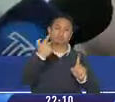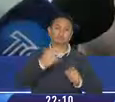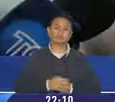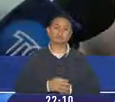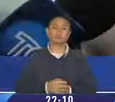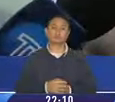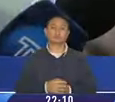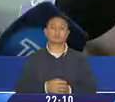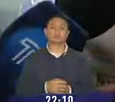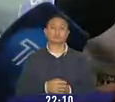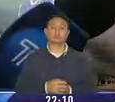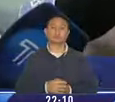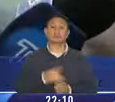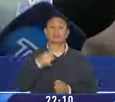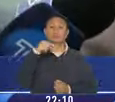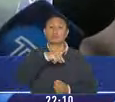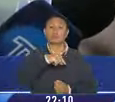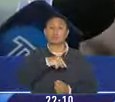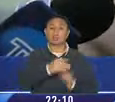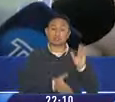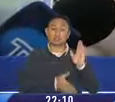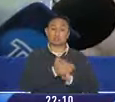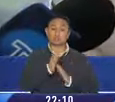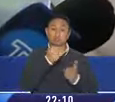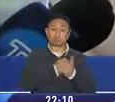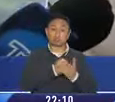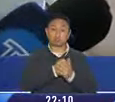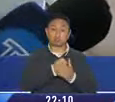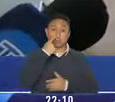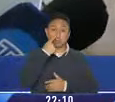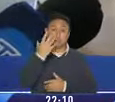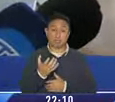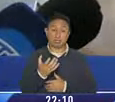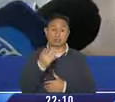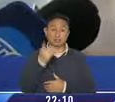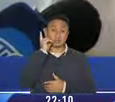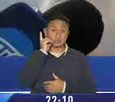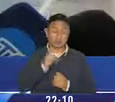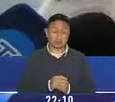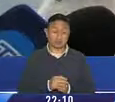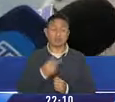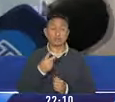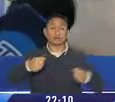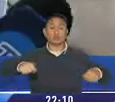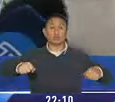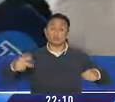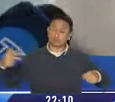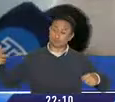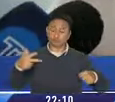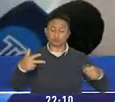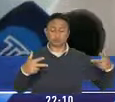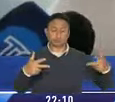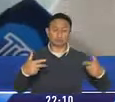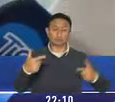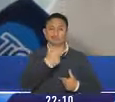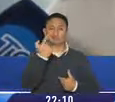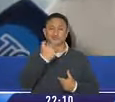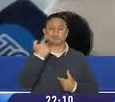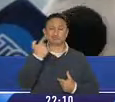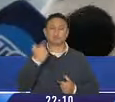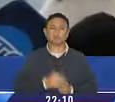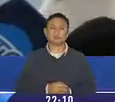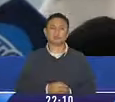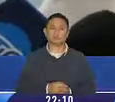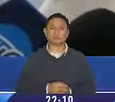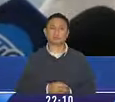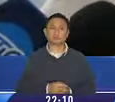Y acostumbraba a esta hora, indican, a salir a comprar pan para su desayuno, y dos motocicletas se acercan al lugar y realizan los